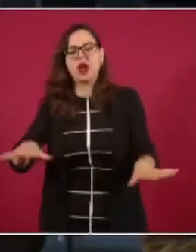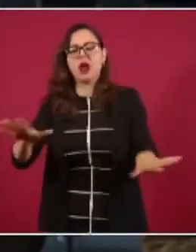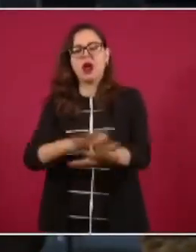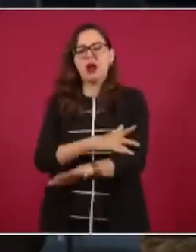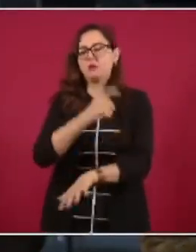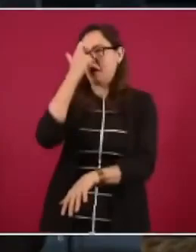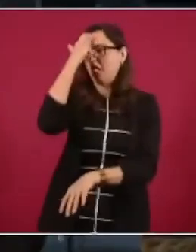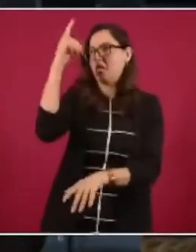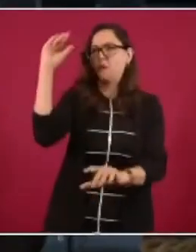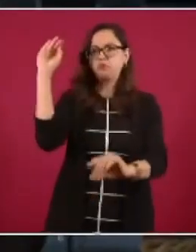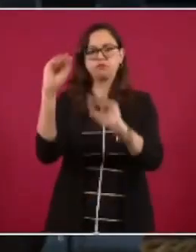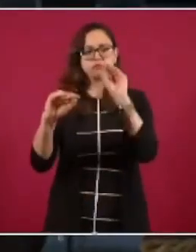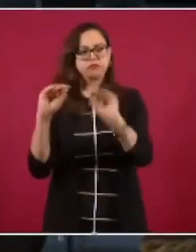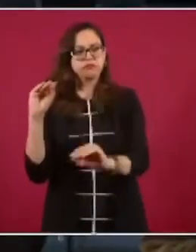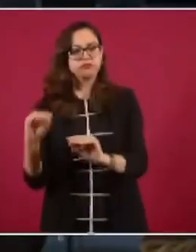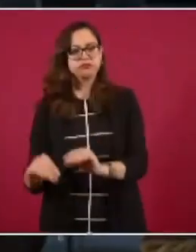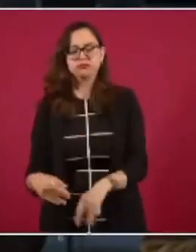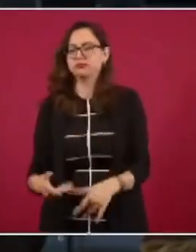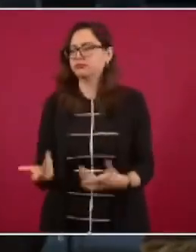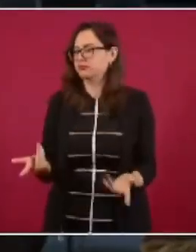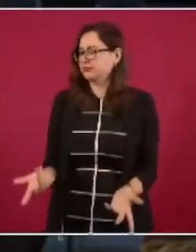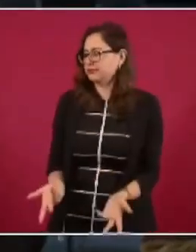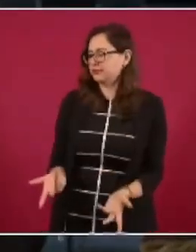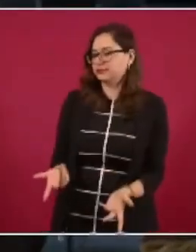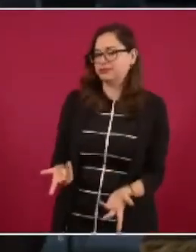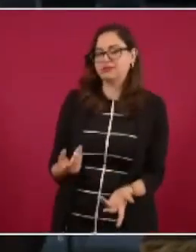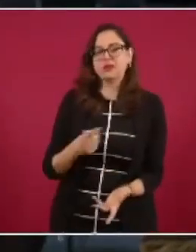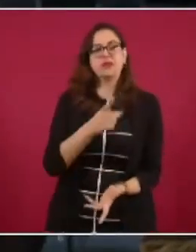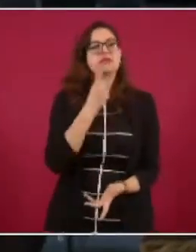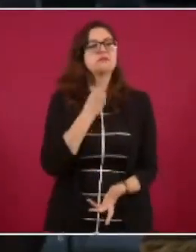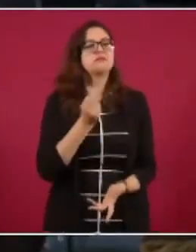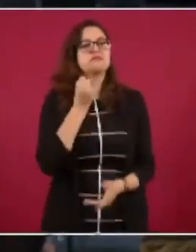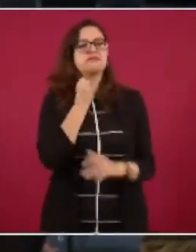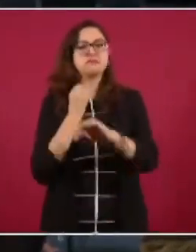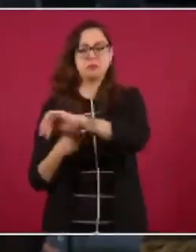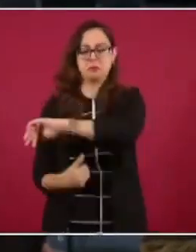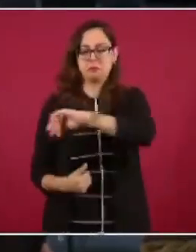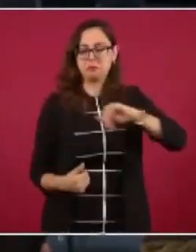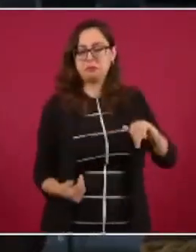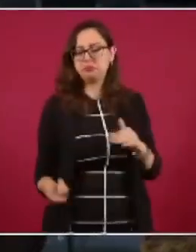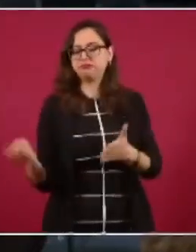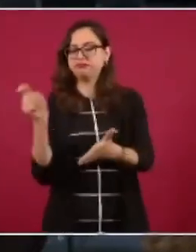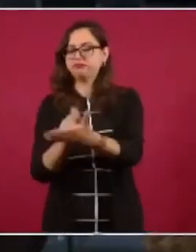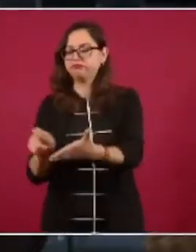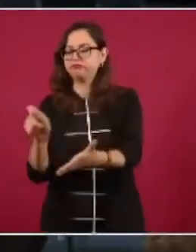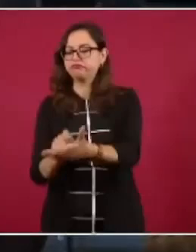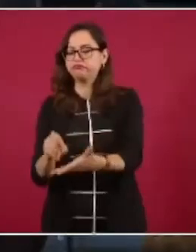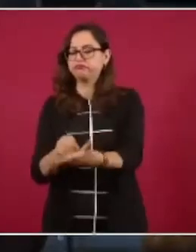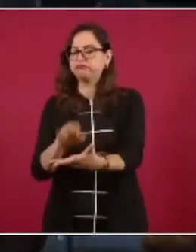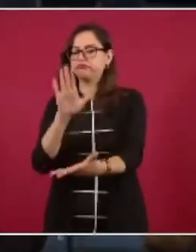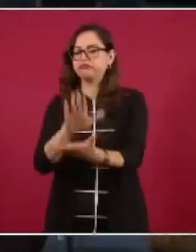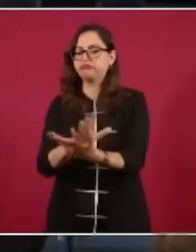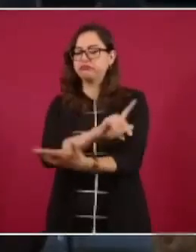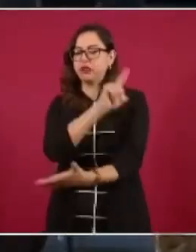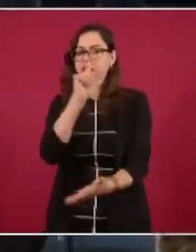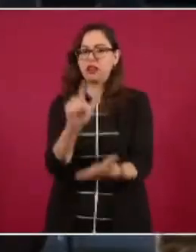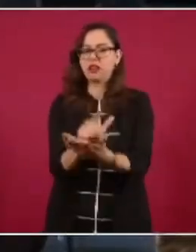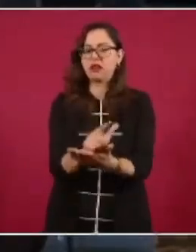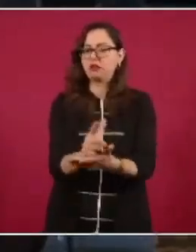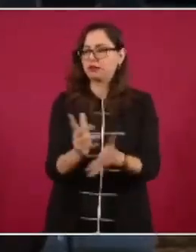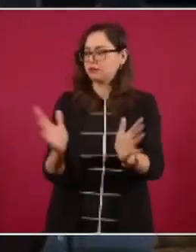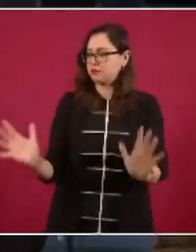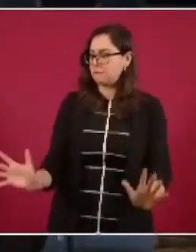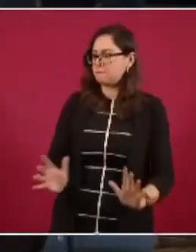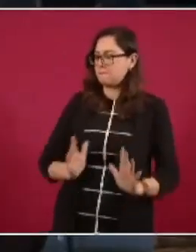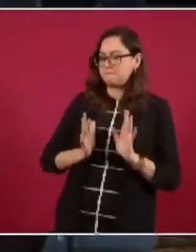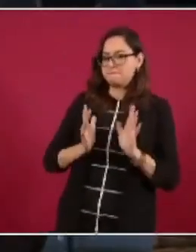operadores, sino crean la norma y con el precedente la vuelven general y por lo tanto ley. Es decir, fácticamente,